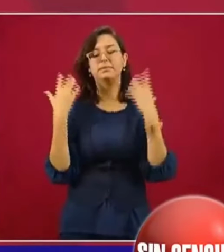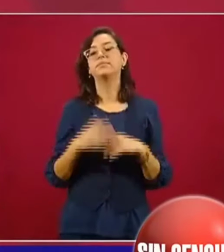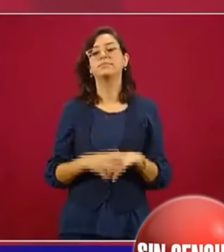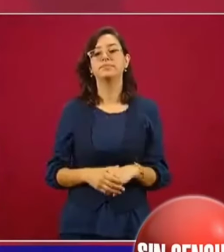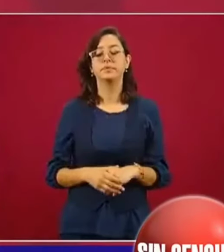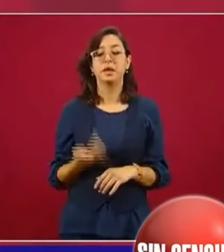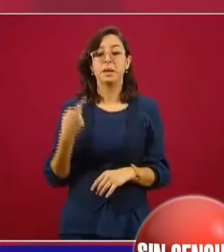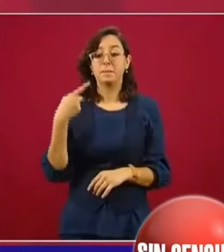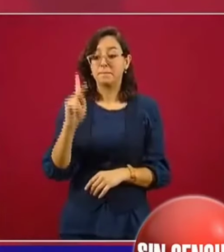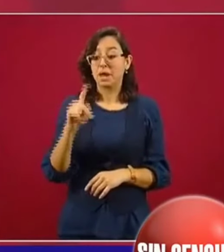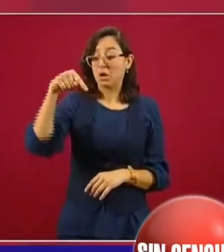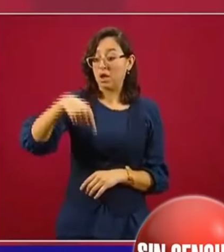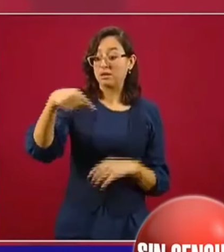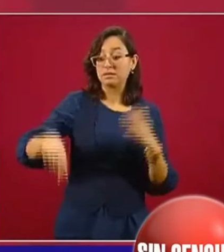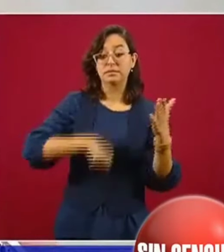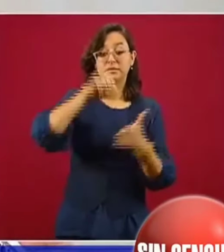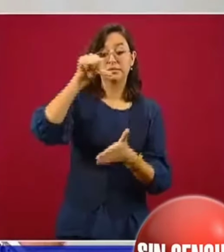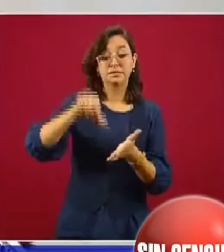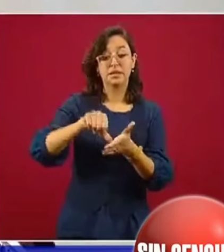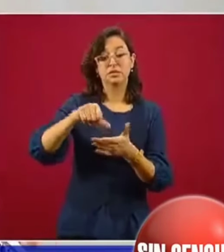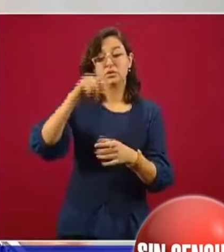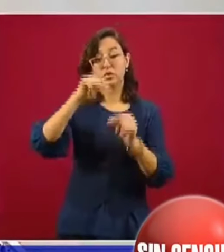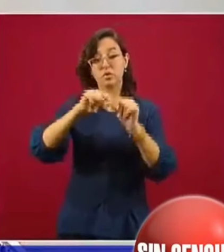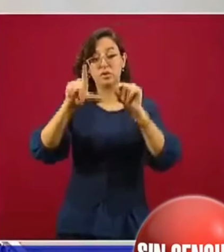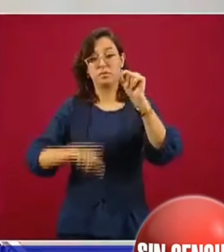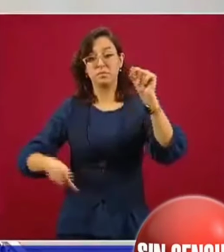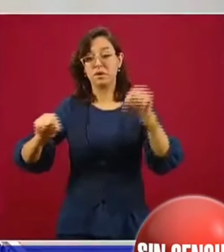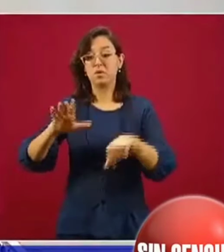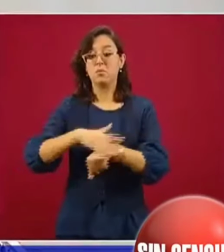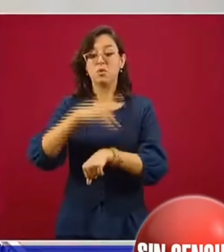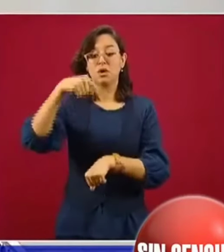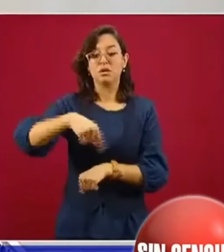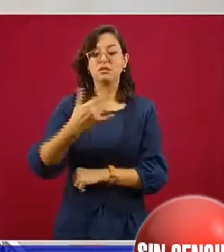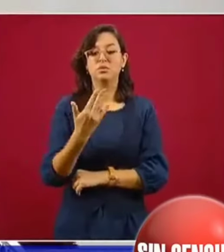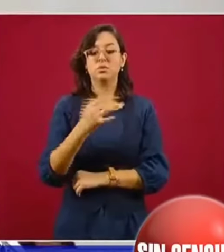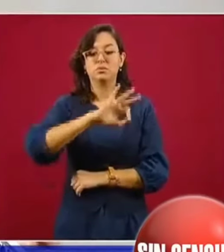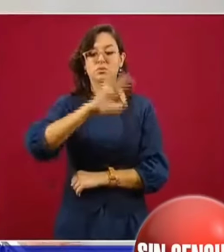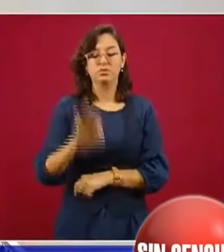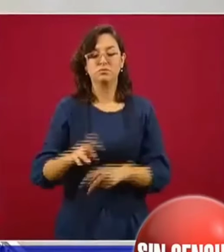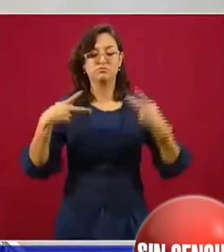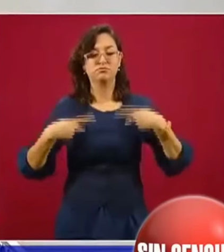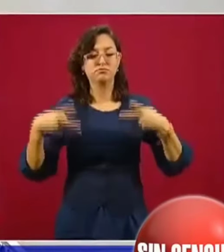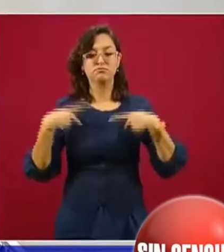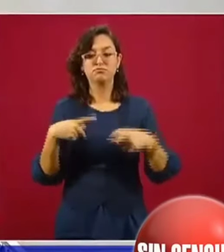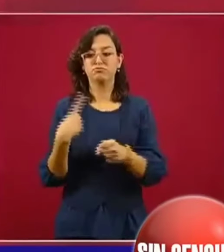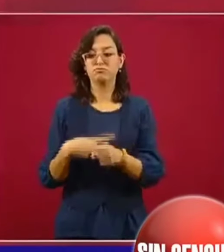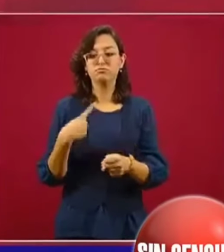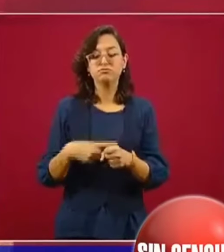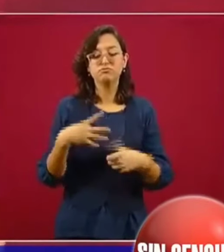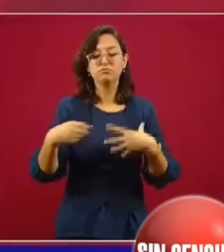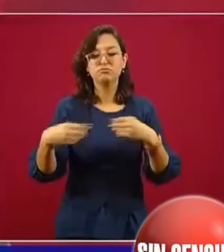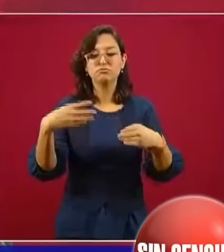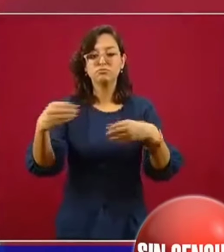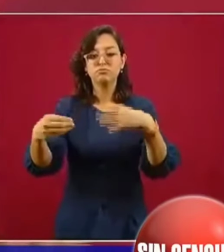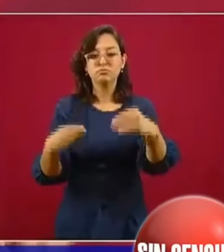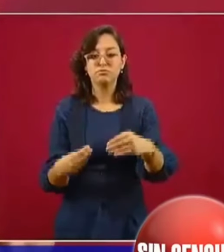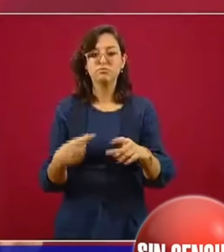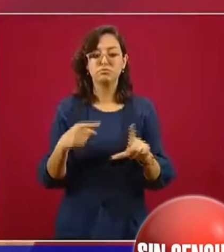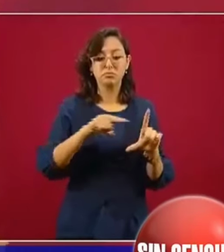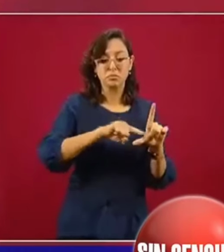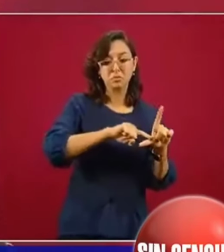hemos usado como emblemática porque representa la mitad de la epidemia y por la gran cantidad de números es una curva muy